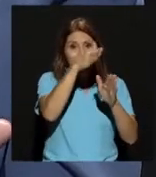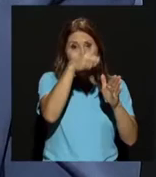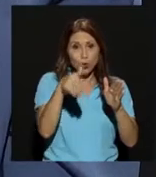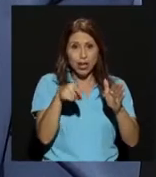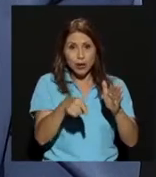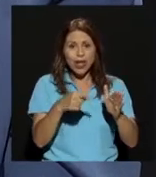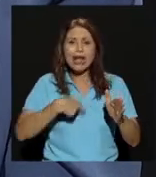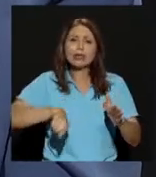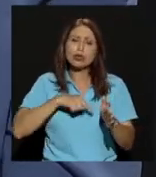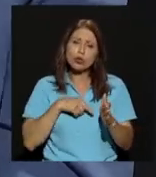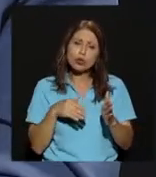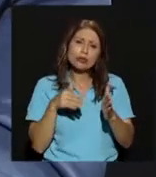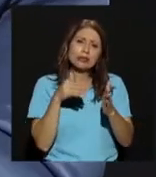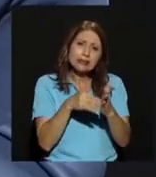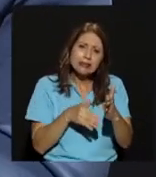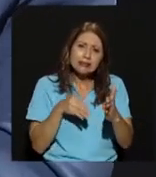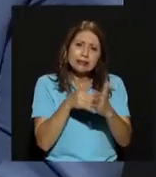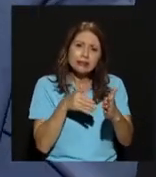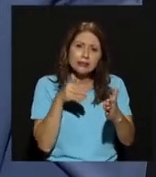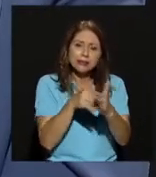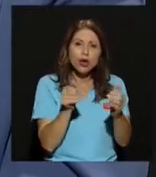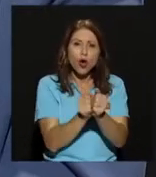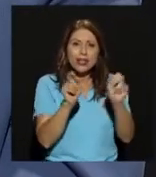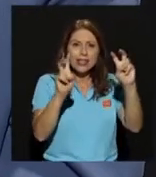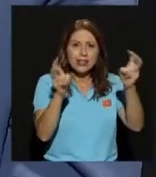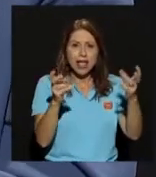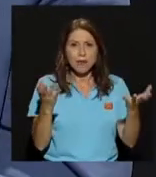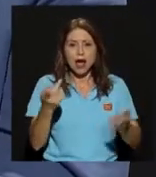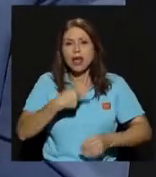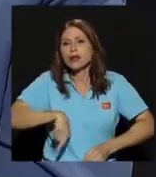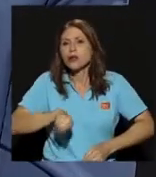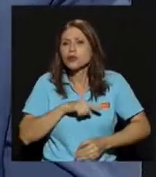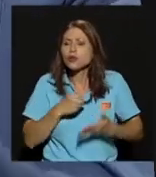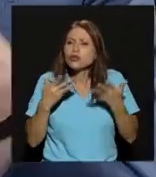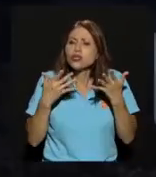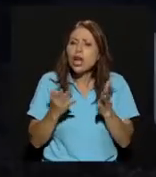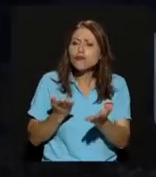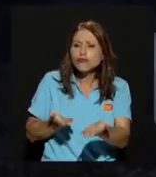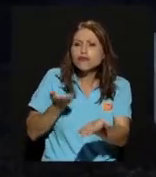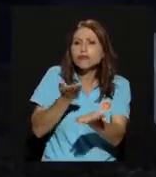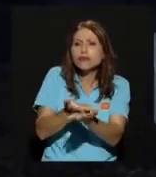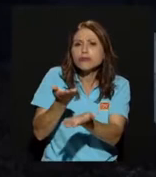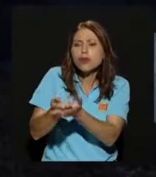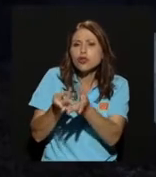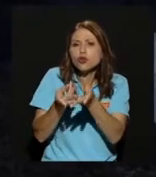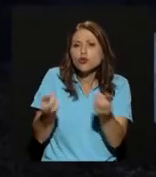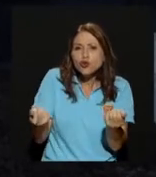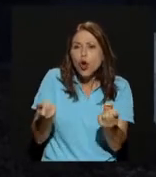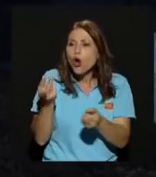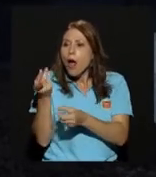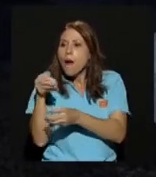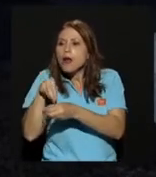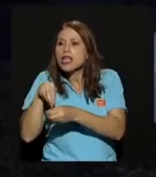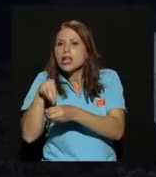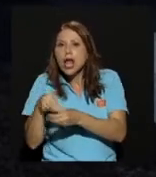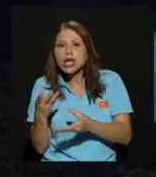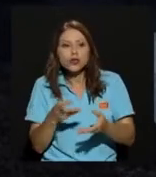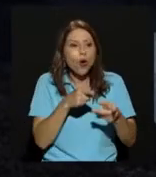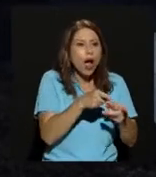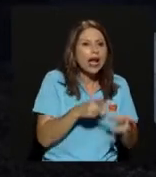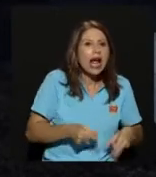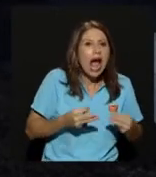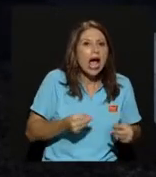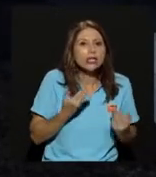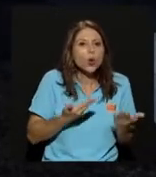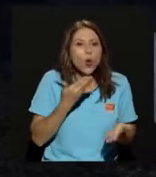insistido tanto con este tema hemos aportado propuestas de solución por el lado del ingreso por el lado del gasto hemos insistido con